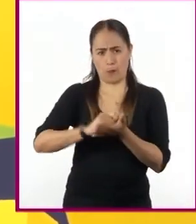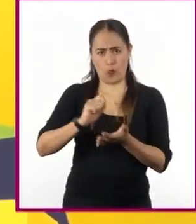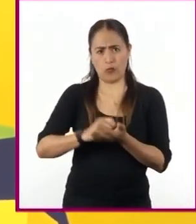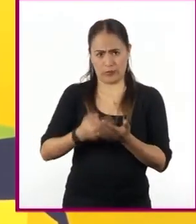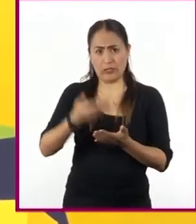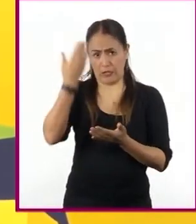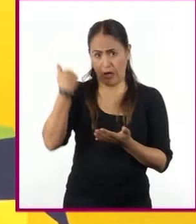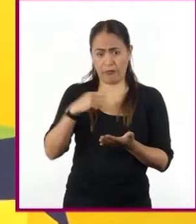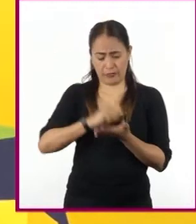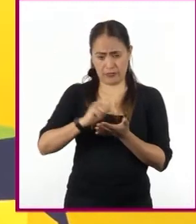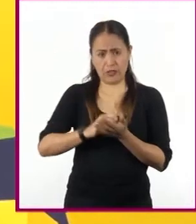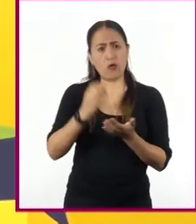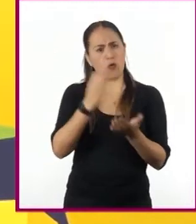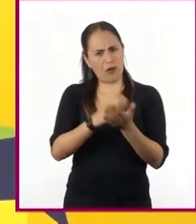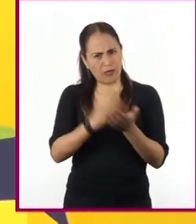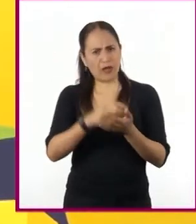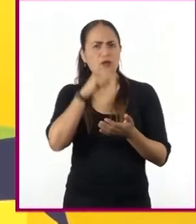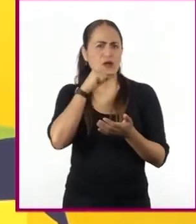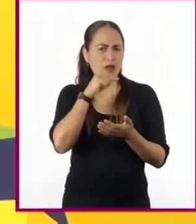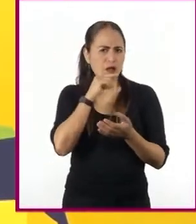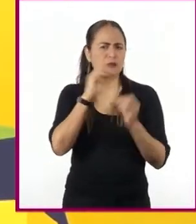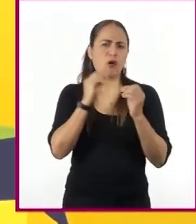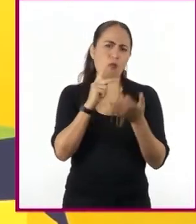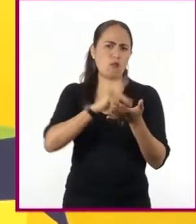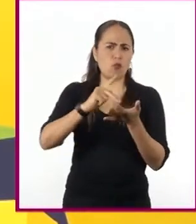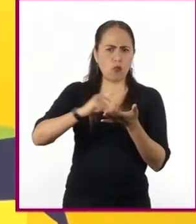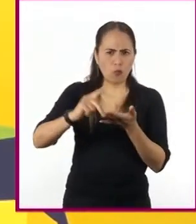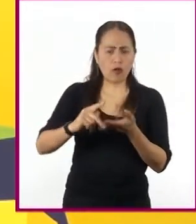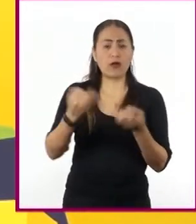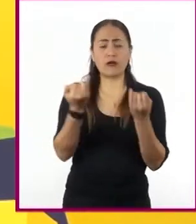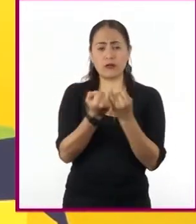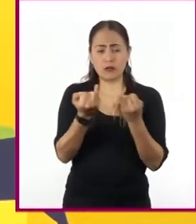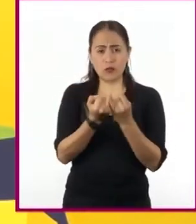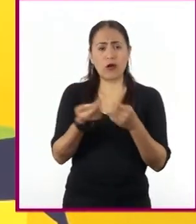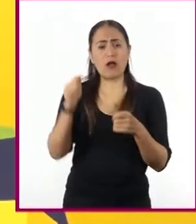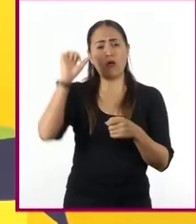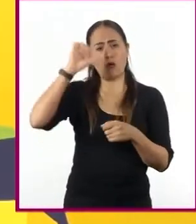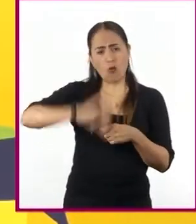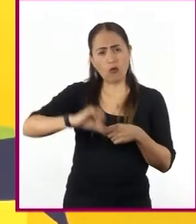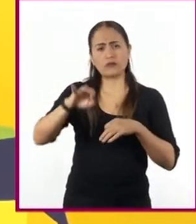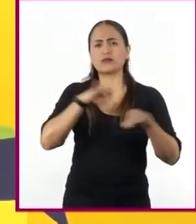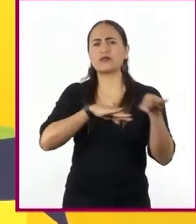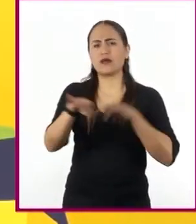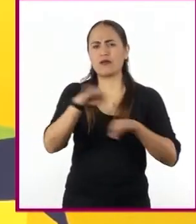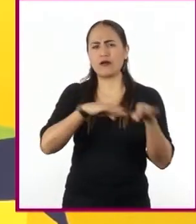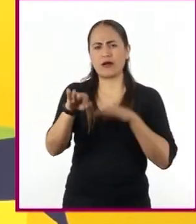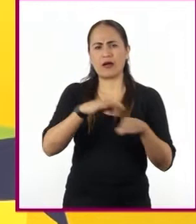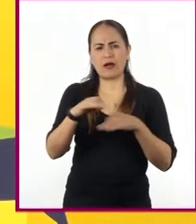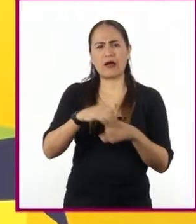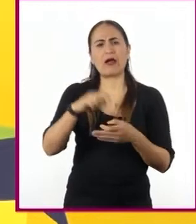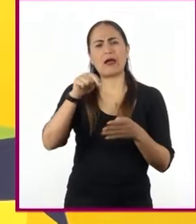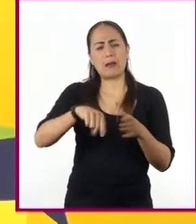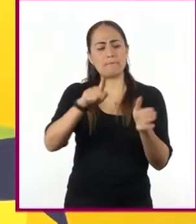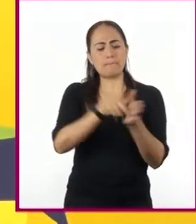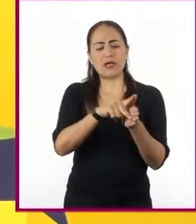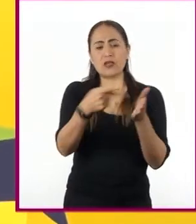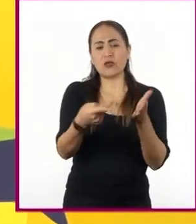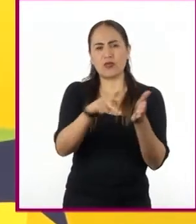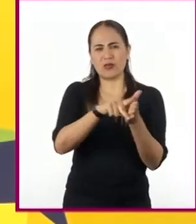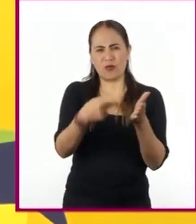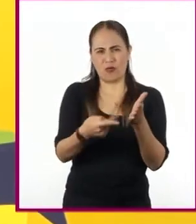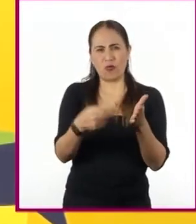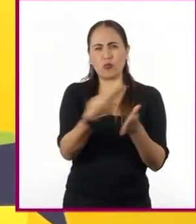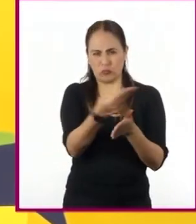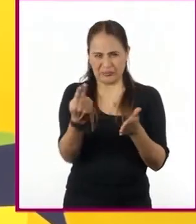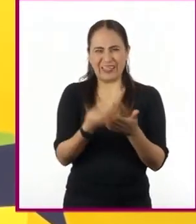como un cuaderno y lápiz o bolígrafo. Además, hoy trabajaremos con la primera plana del periódico que hicieron